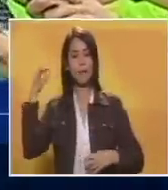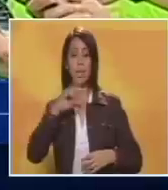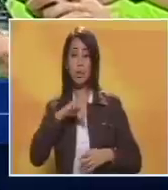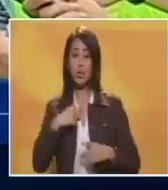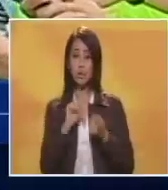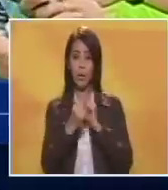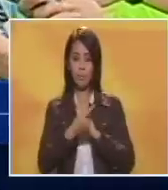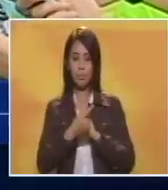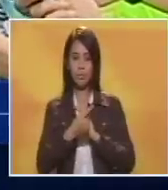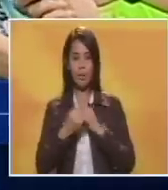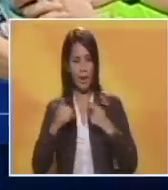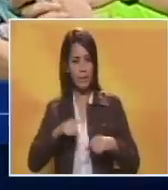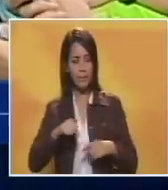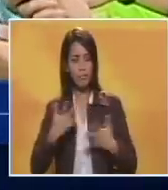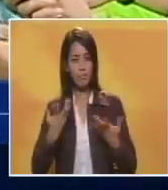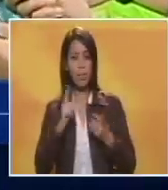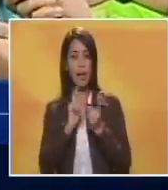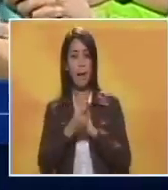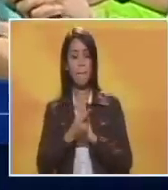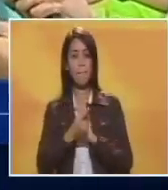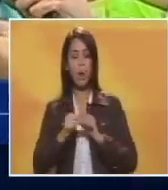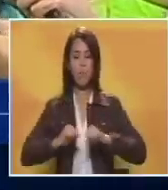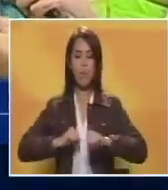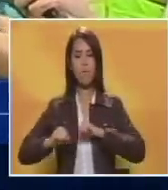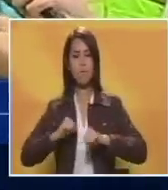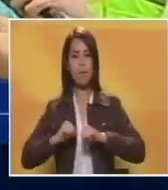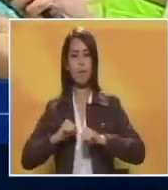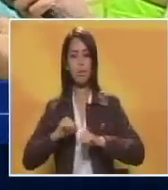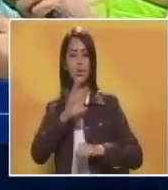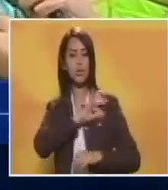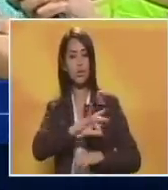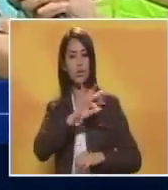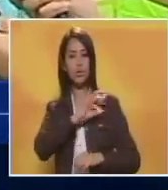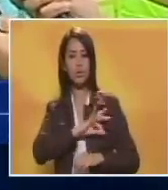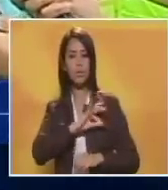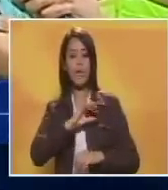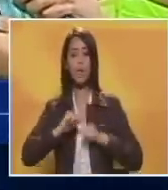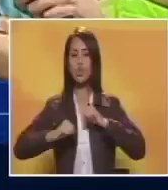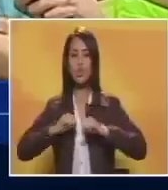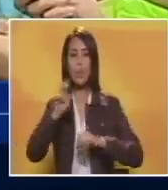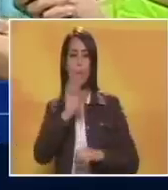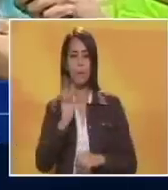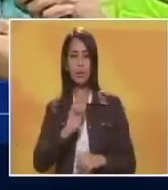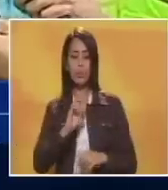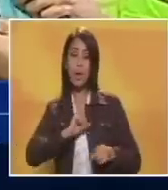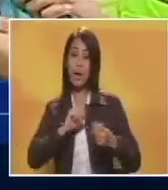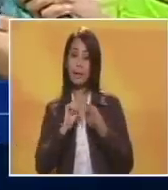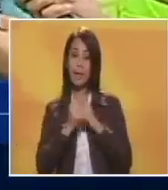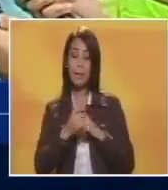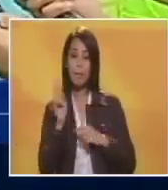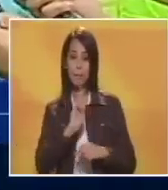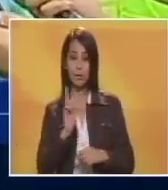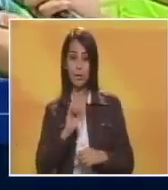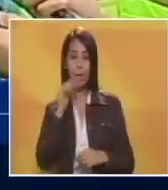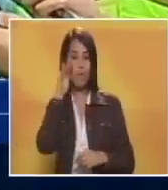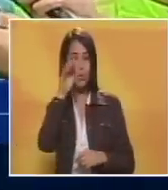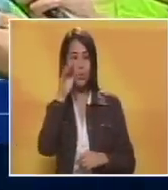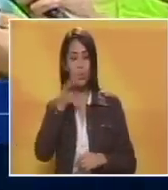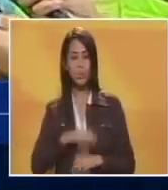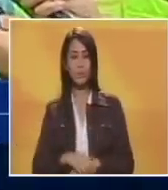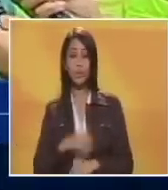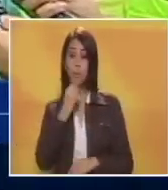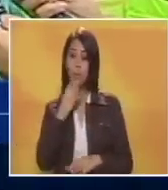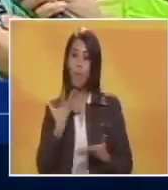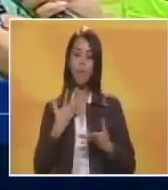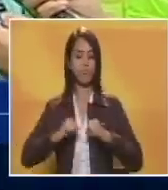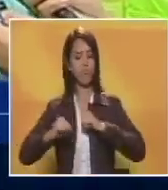el cambio. Aquí está el cambio. En el movimiento de movimientos sociales, Somos Venezuela, está el cambio de Venezuela, está el futuro y bueno, es un